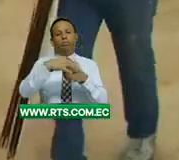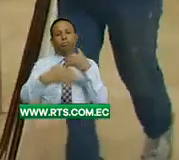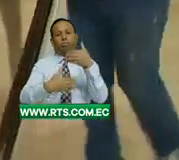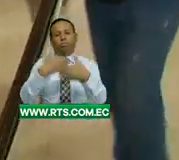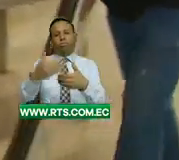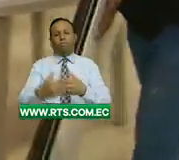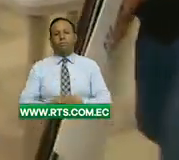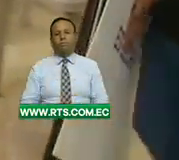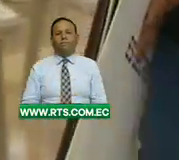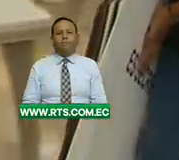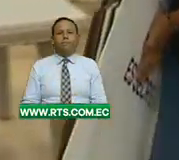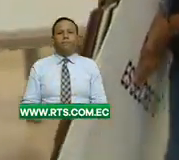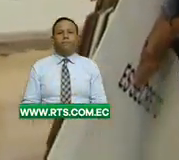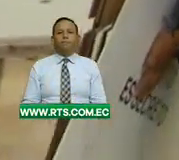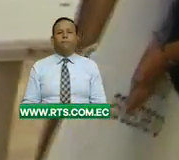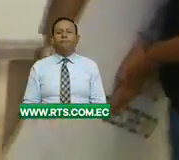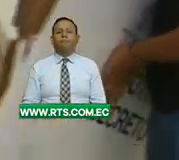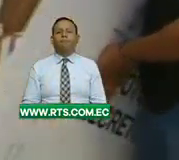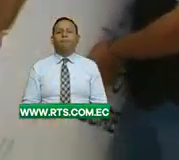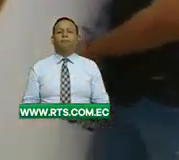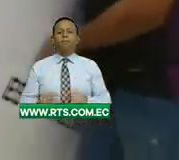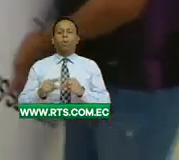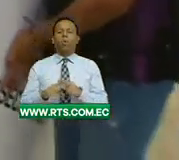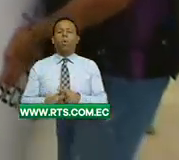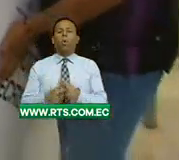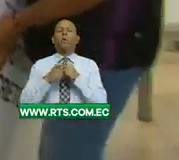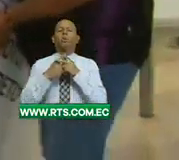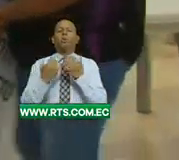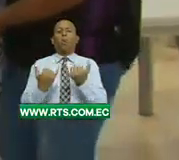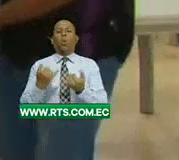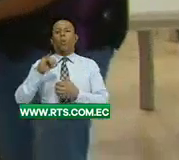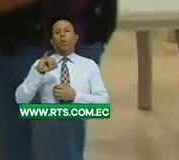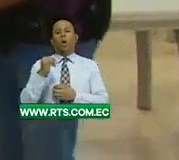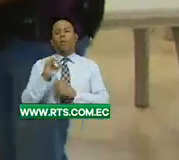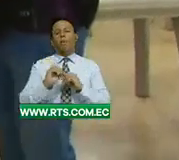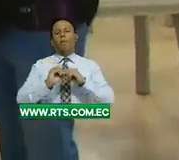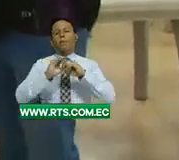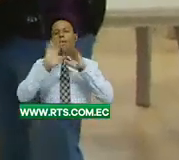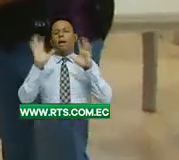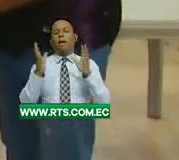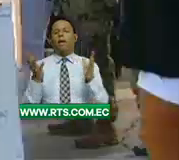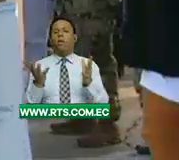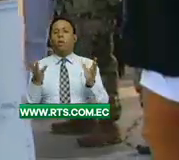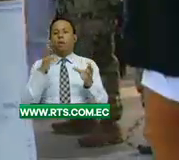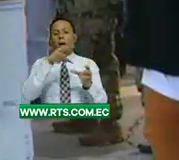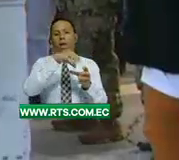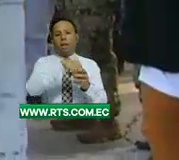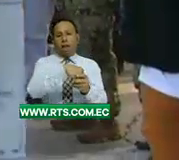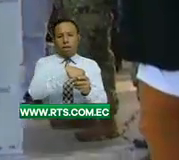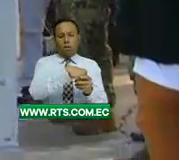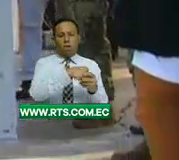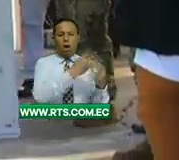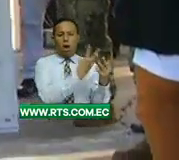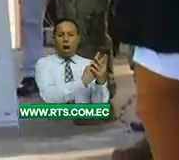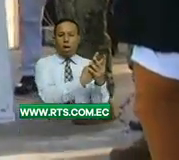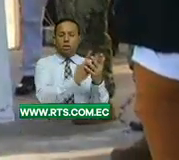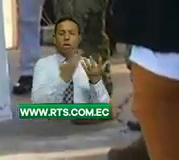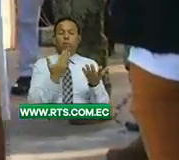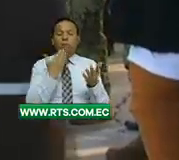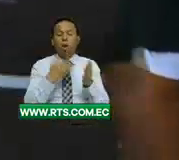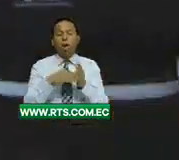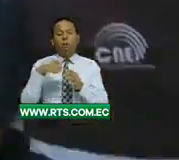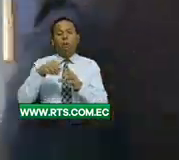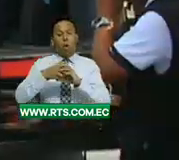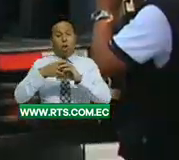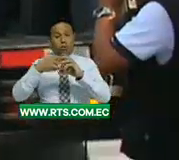El movimiento empezó en la mañana de este jueves desde el interior de cada delegación del Consejo Nacional Electoral. Desde